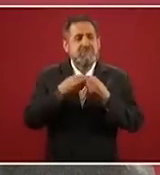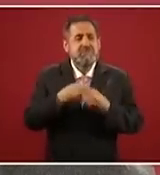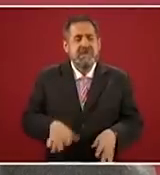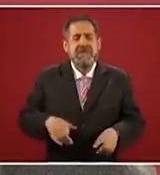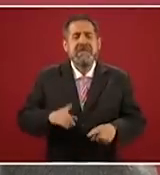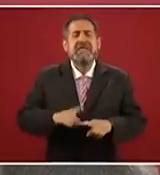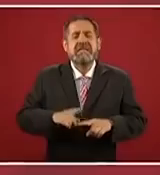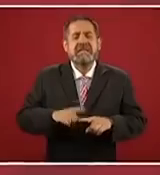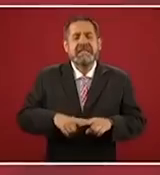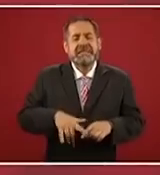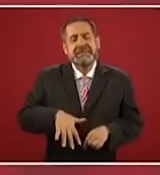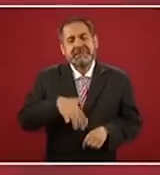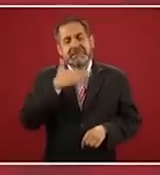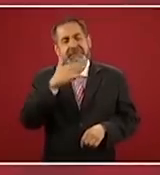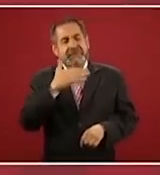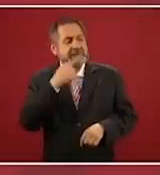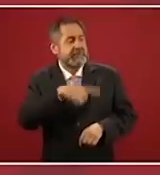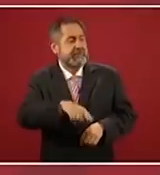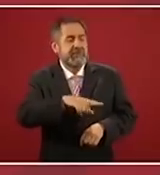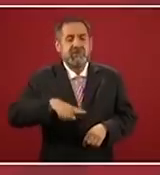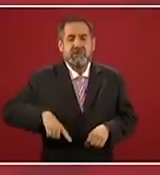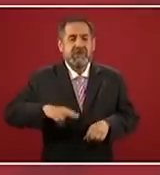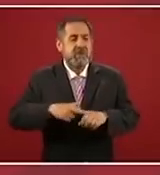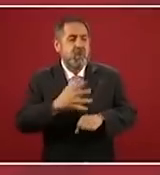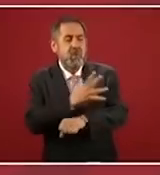deshonestidad de los gobernantes.